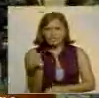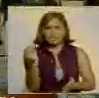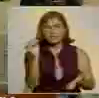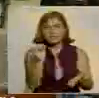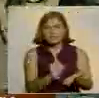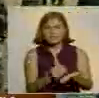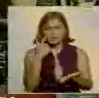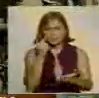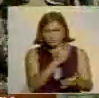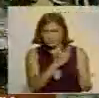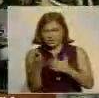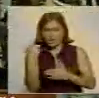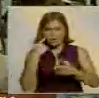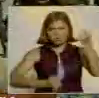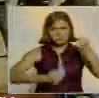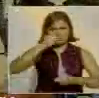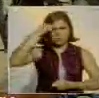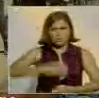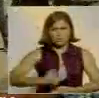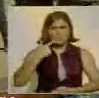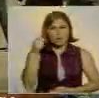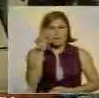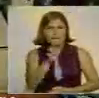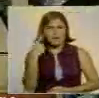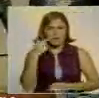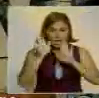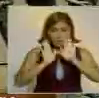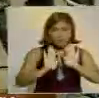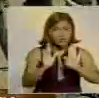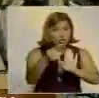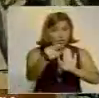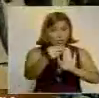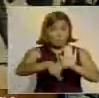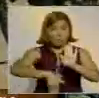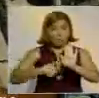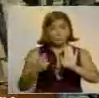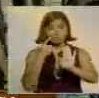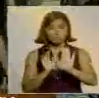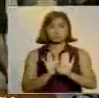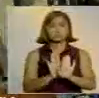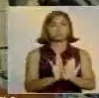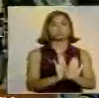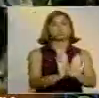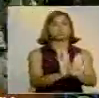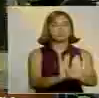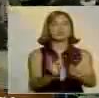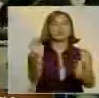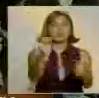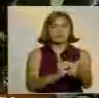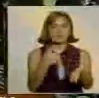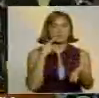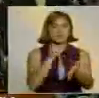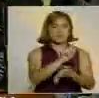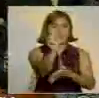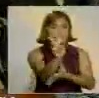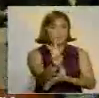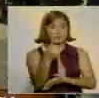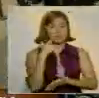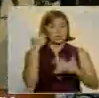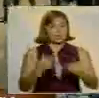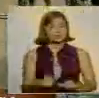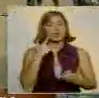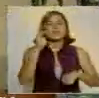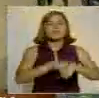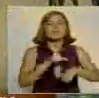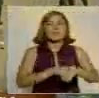al vehículo de la Guardia Nacional Venezolana tratando de impedir que ellos retrocedieran para ingresar nuevamente a su territorio. En esos momentos